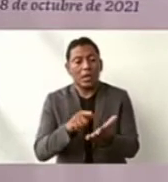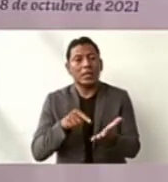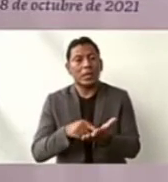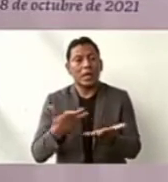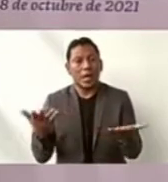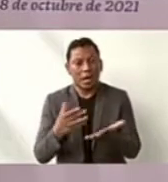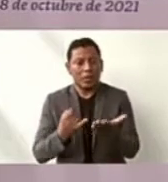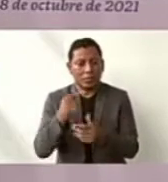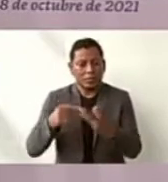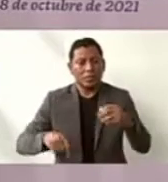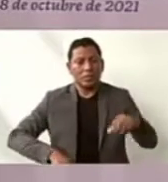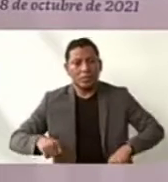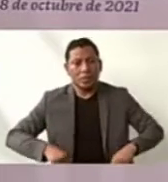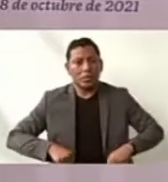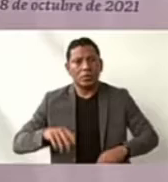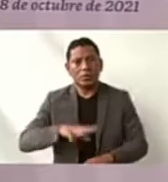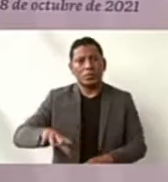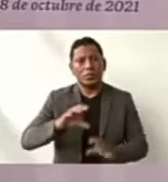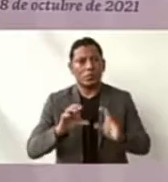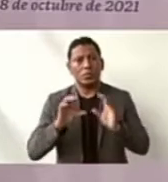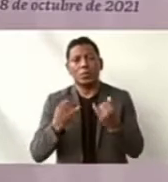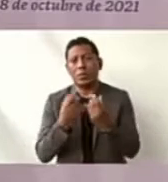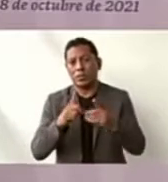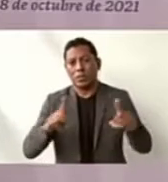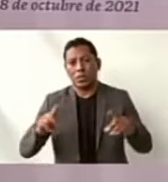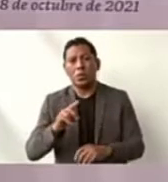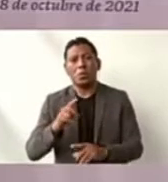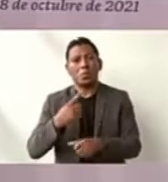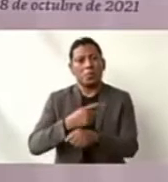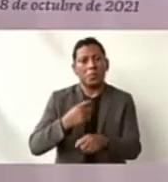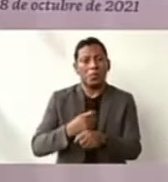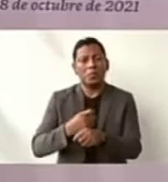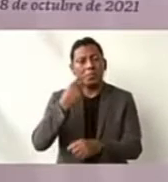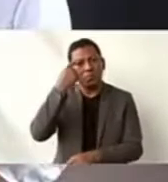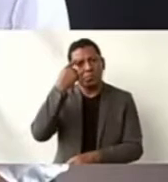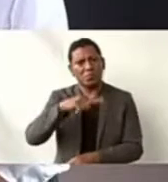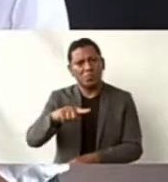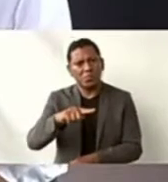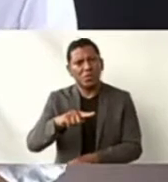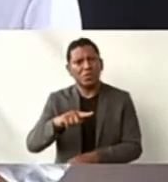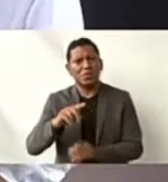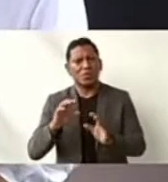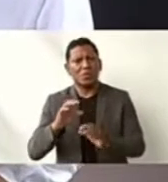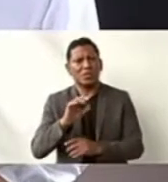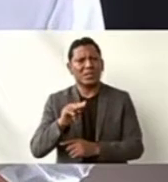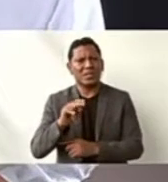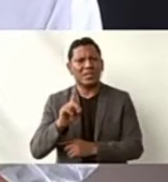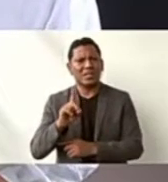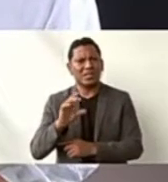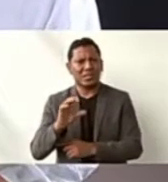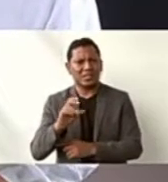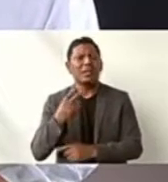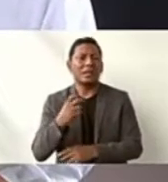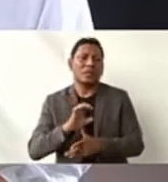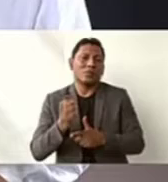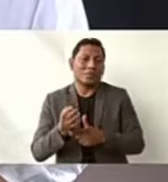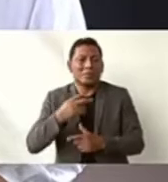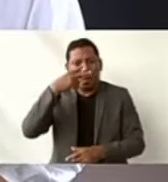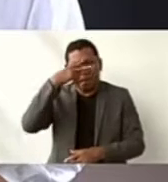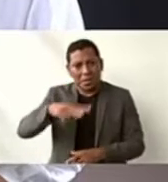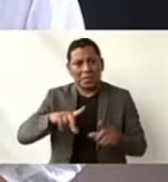y fue también el primer país en vías de desarrollo que estableció la nds sur entonces méxico